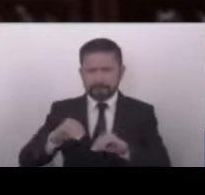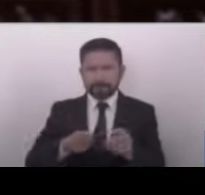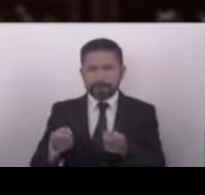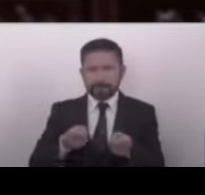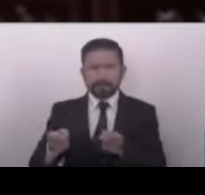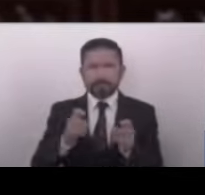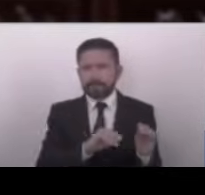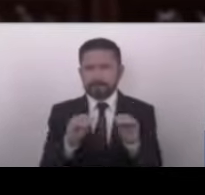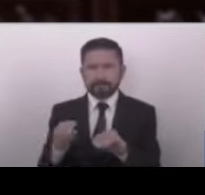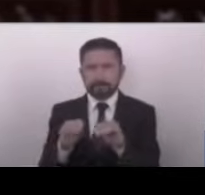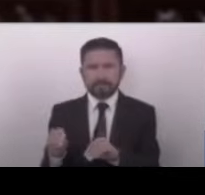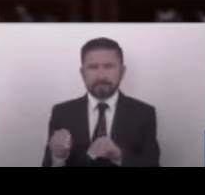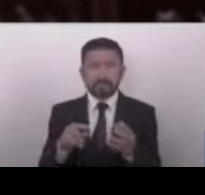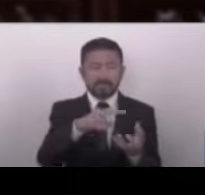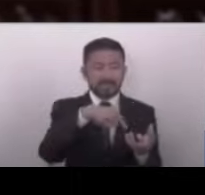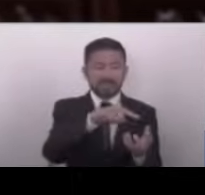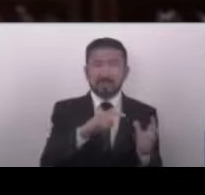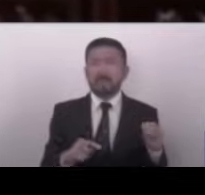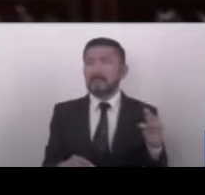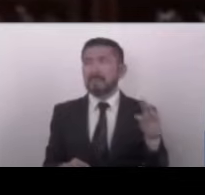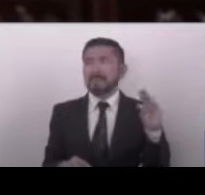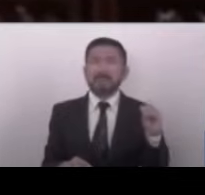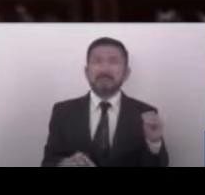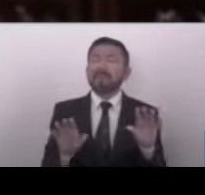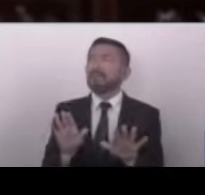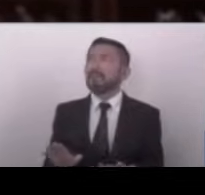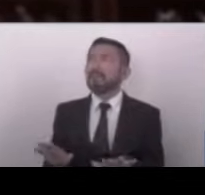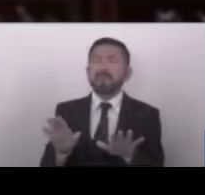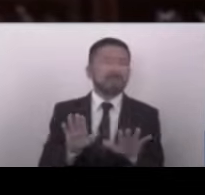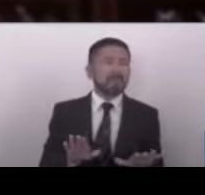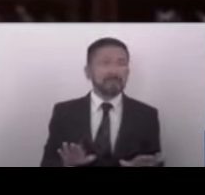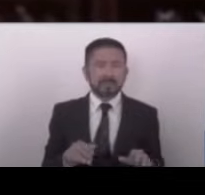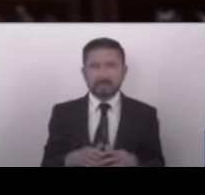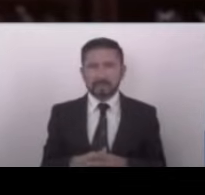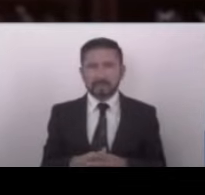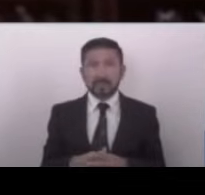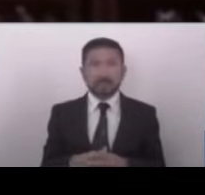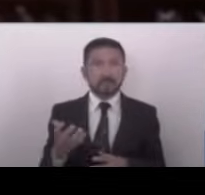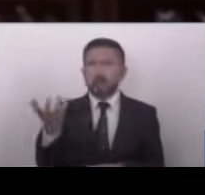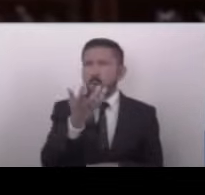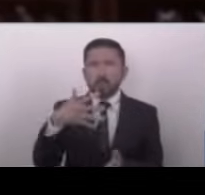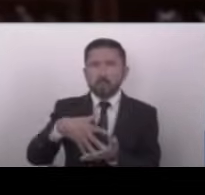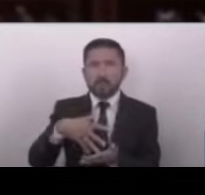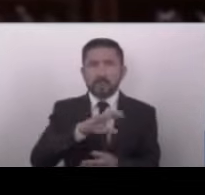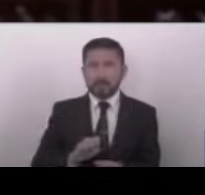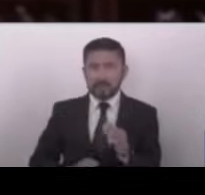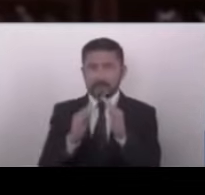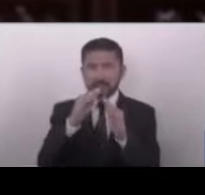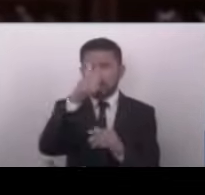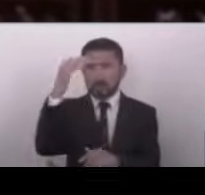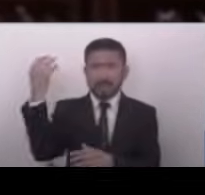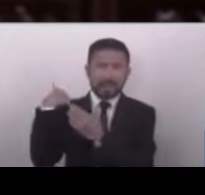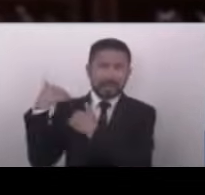ejecutando mientras que la oposición Solo dice veámoslo con calma cuando nuestra diáspora pedido lo mismo por ellos tuvieron